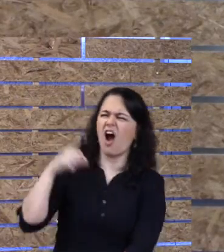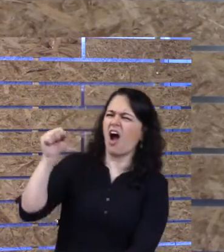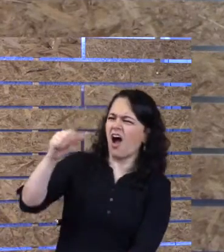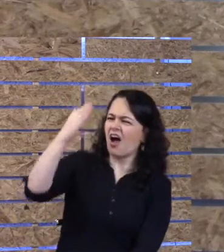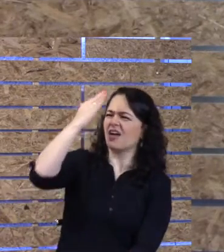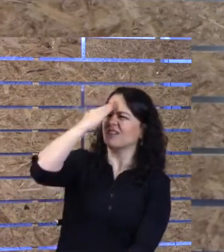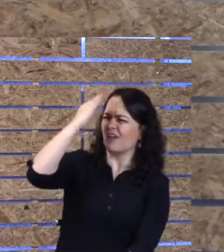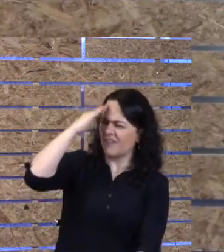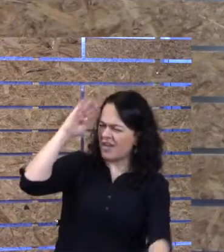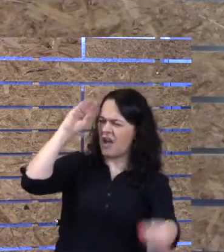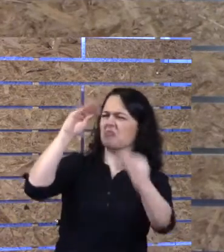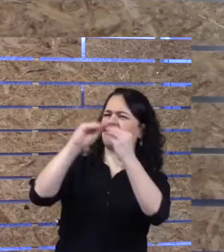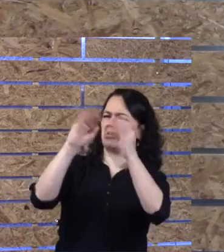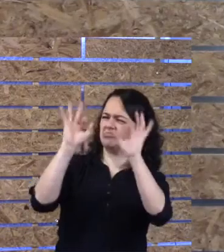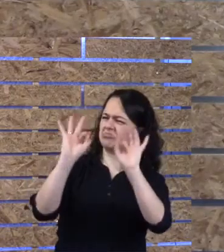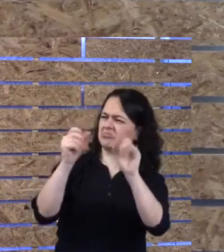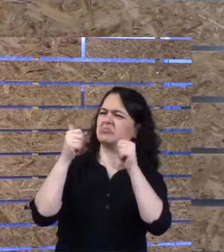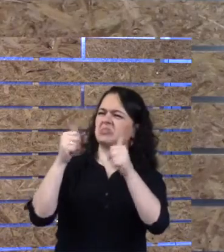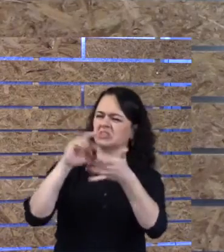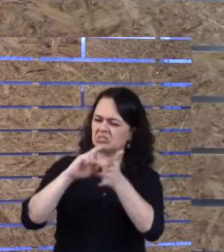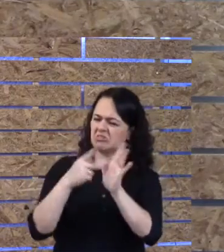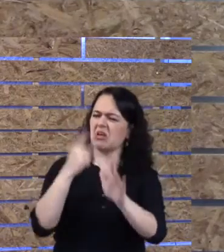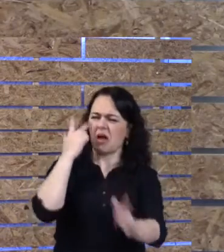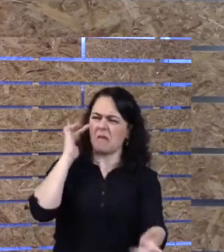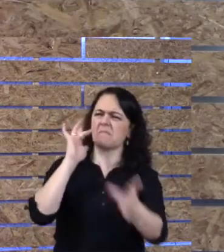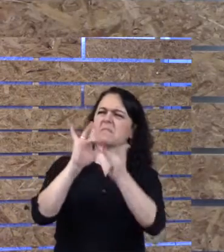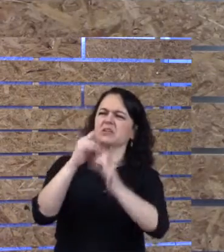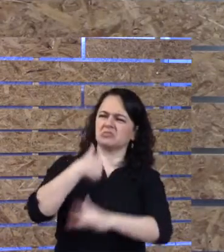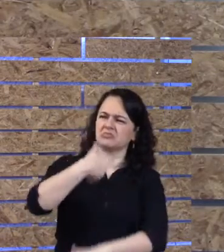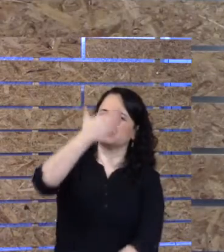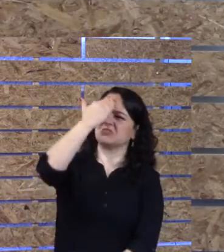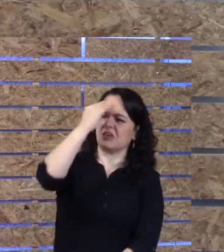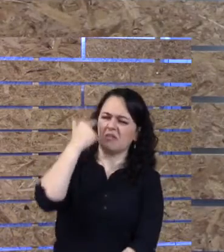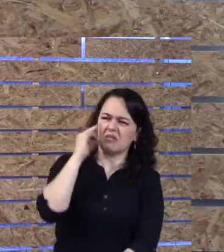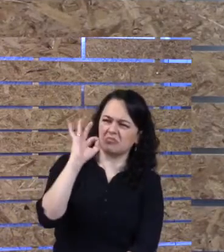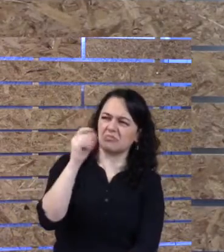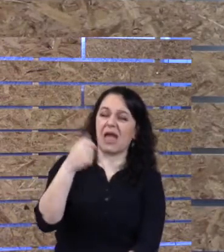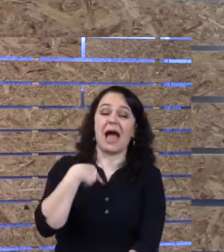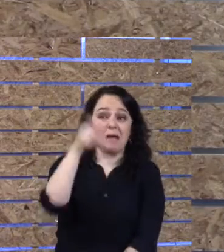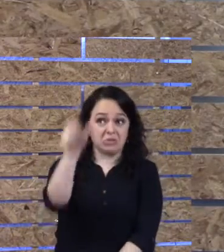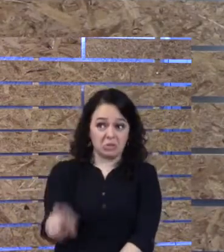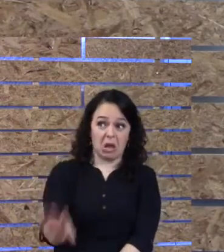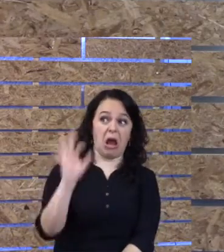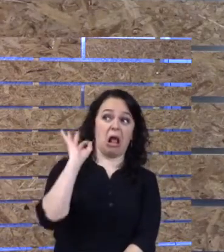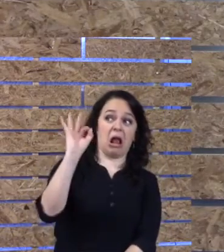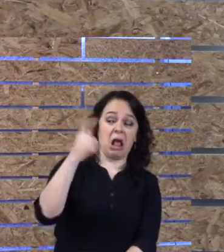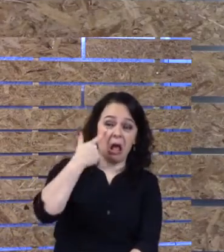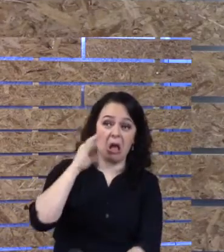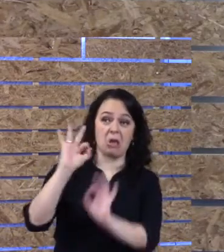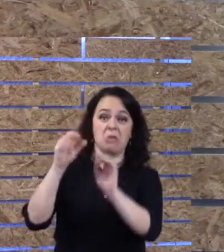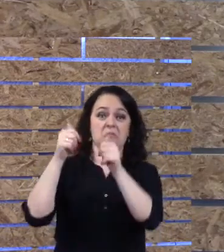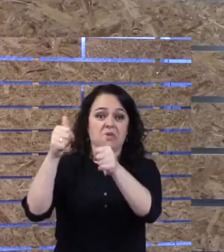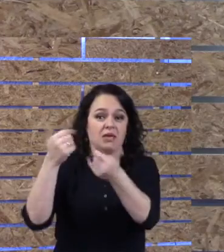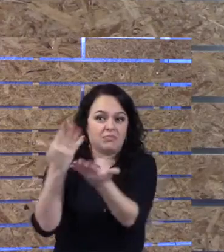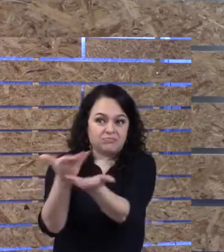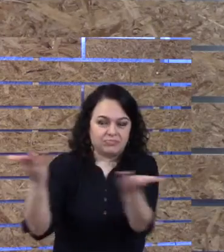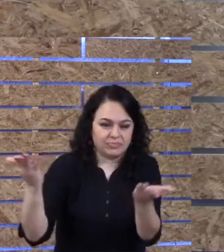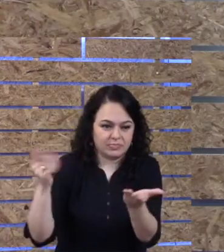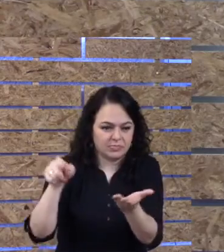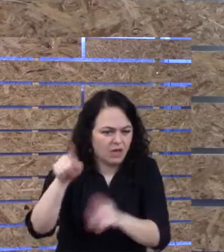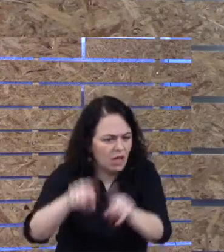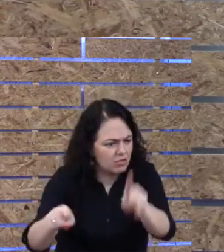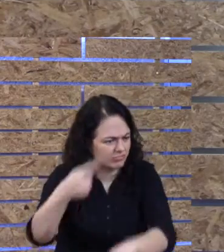buen predicador cuando se hace eco de lo que él escucha, quiere o necesita que sea ventilado en